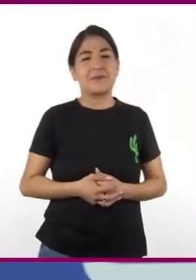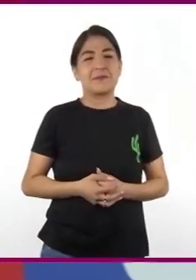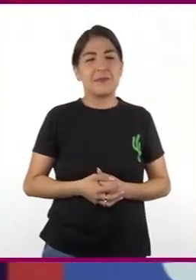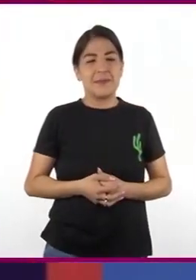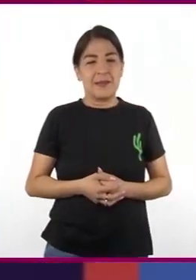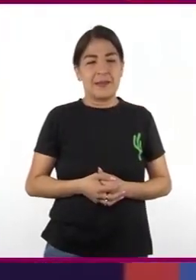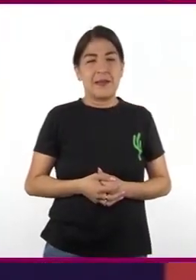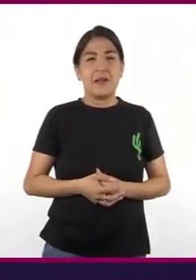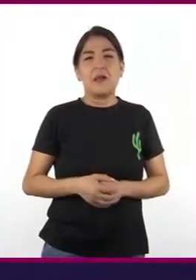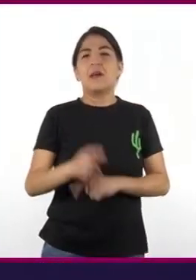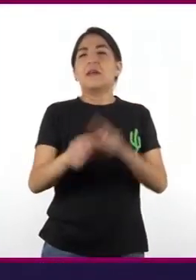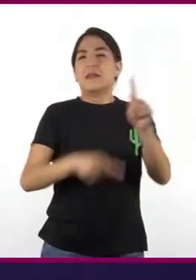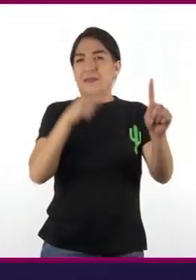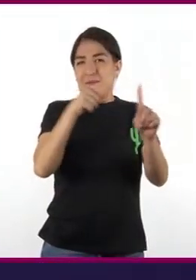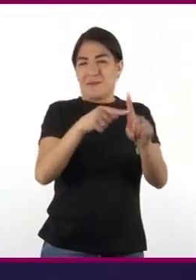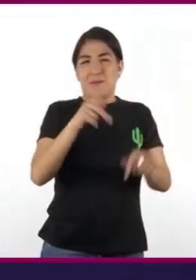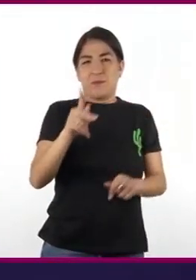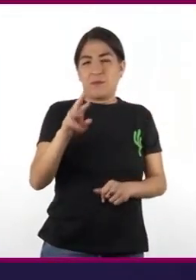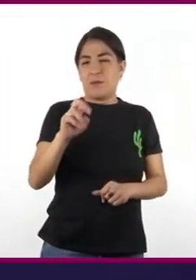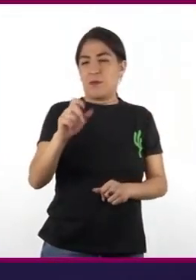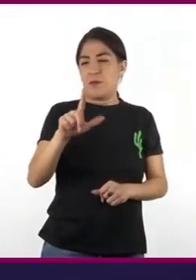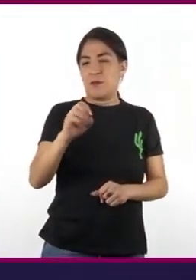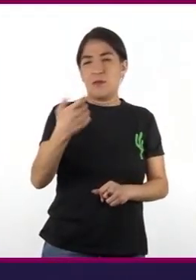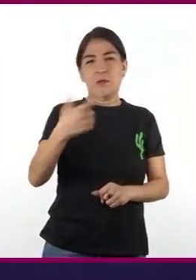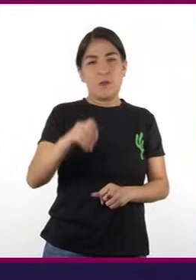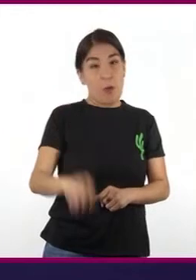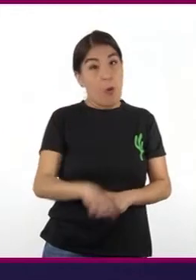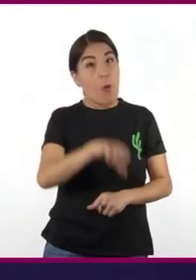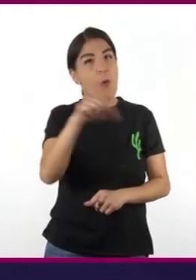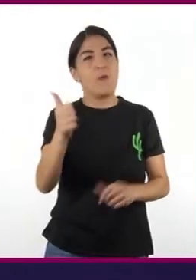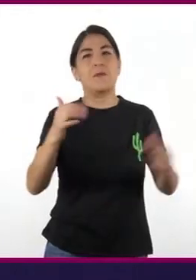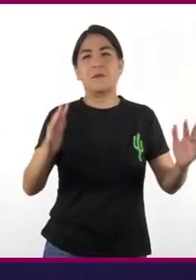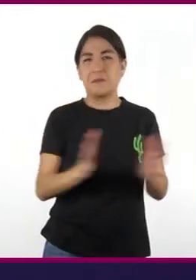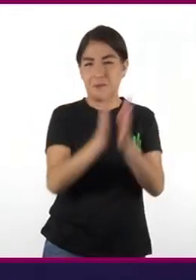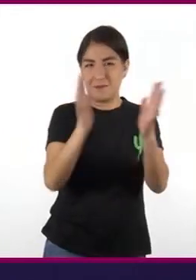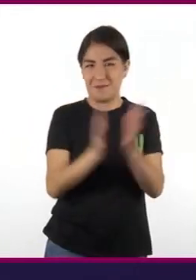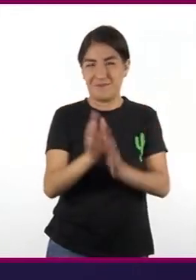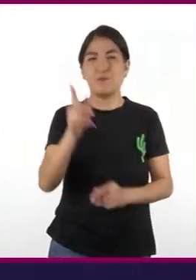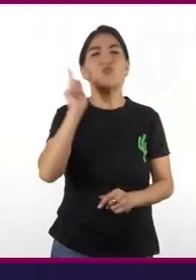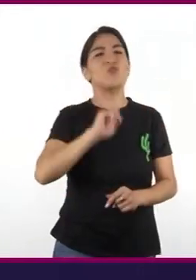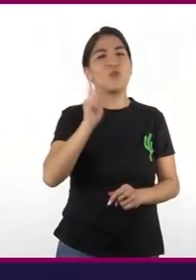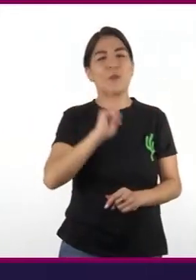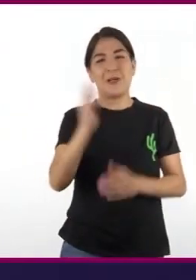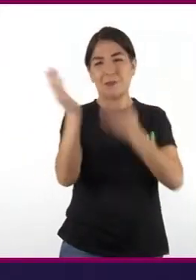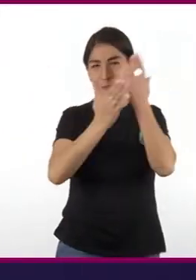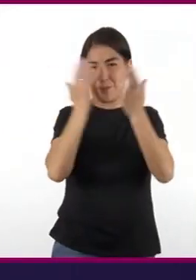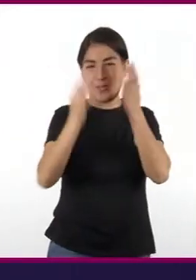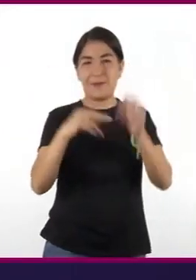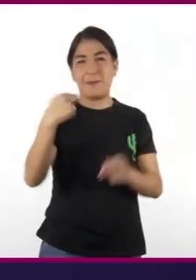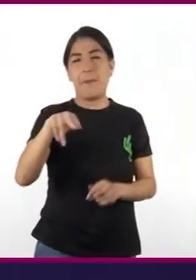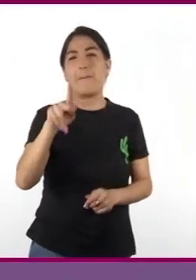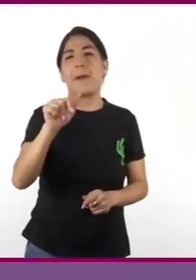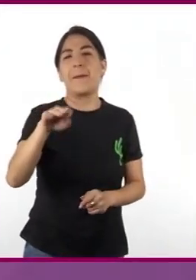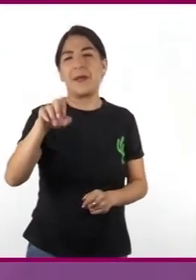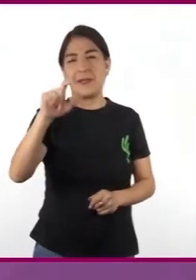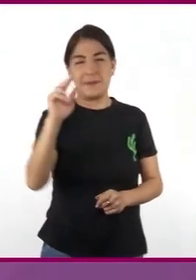A propósito de prólogos, hay otra participación ahora de Pamela y les invitamos a escucharla.